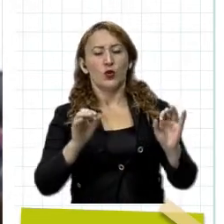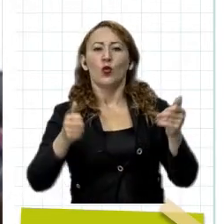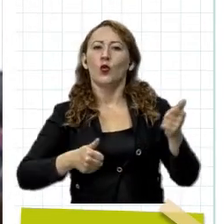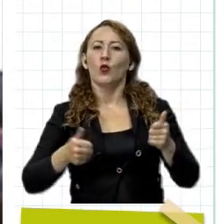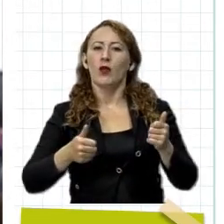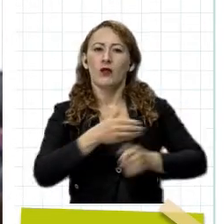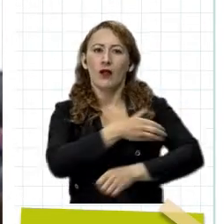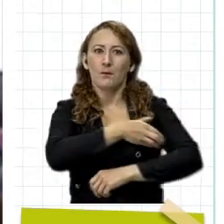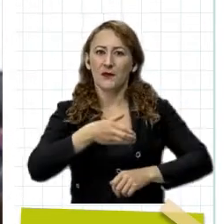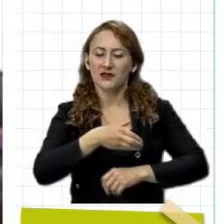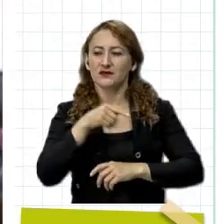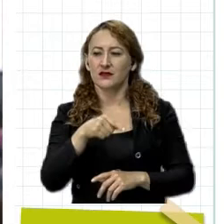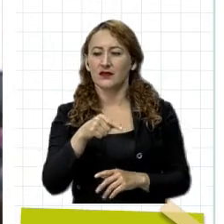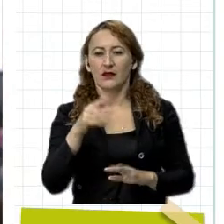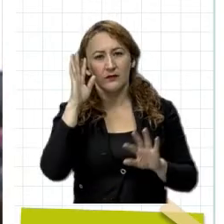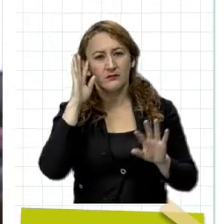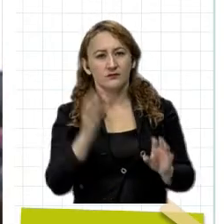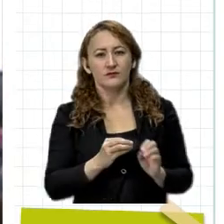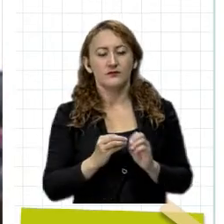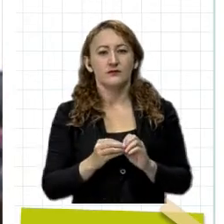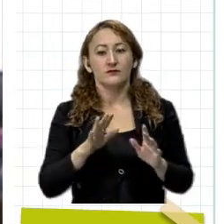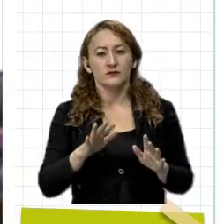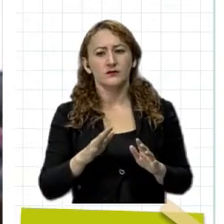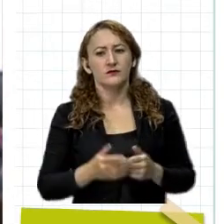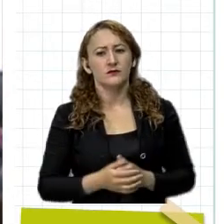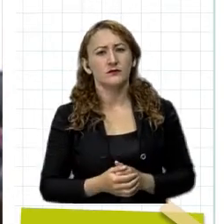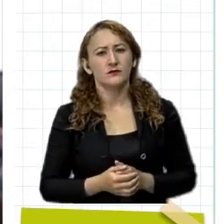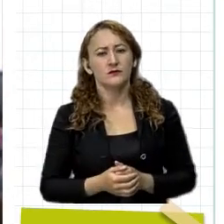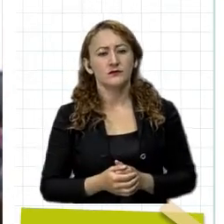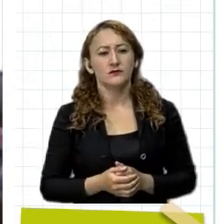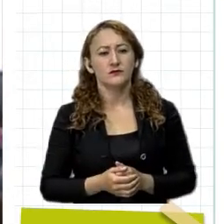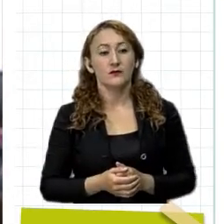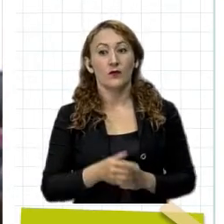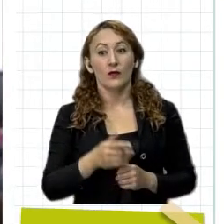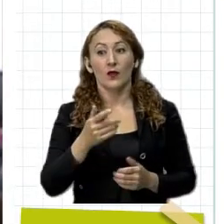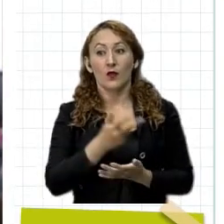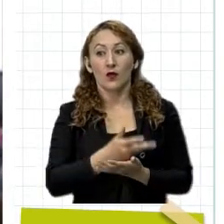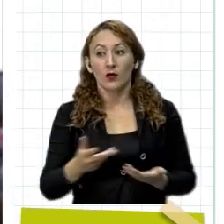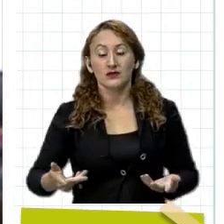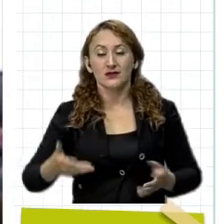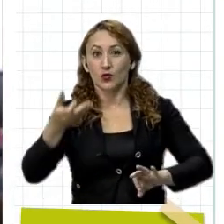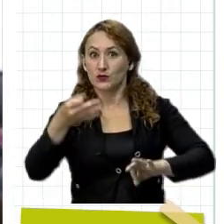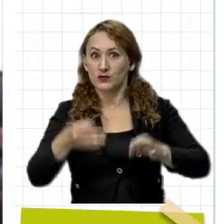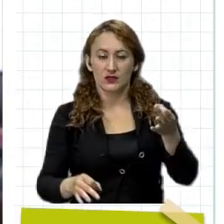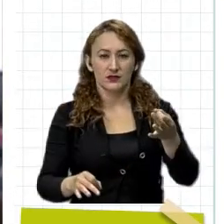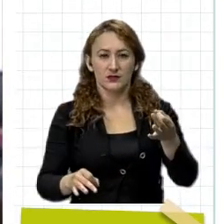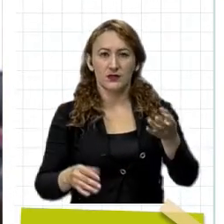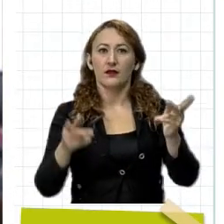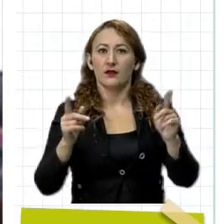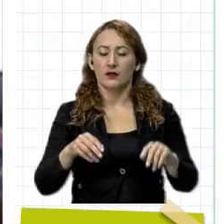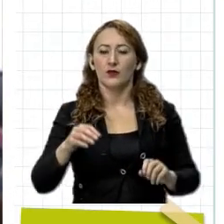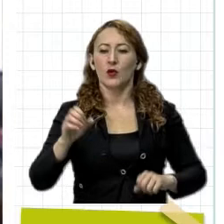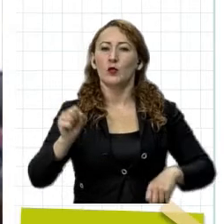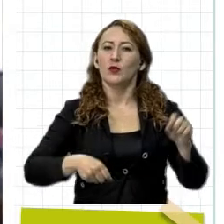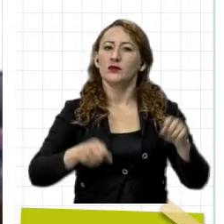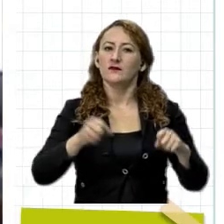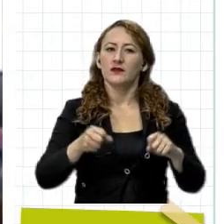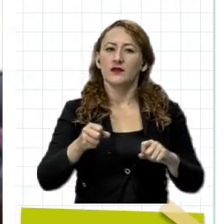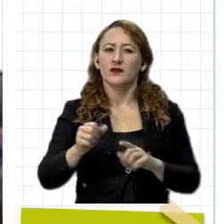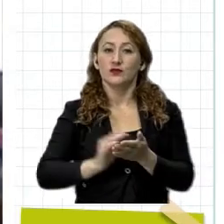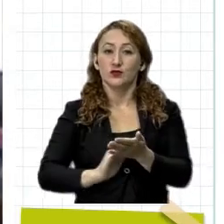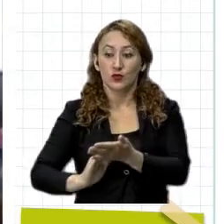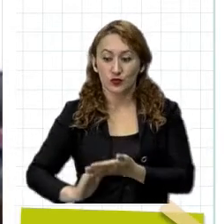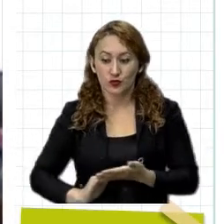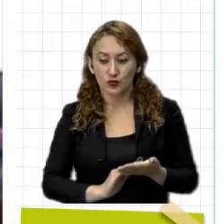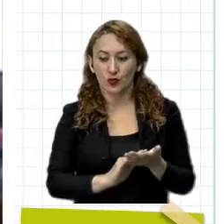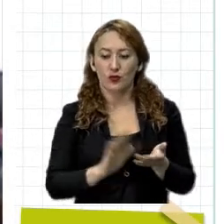pretensión general de develar los mecanismos que generan injusticia y la búsqueda de posibles soluciones o